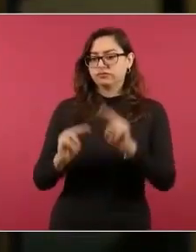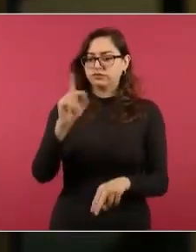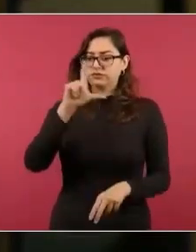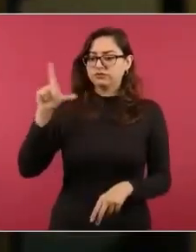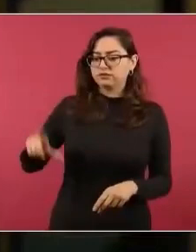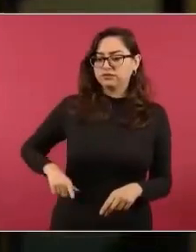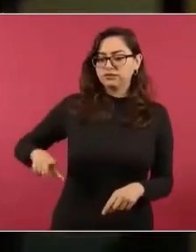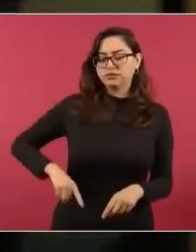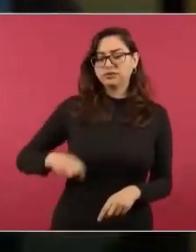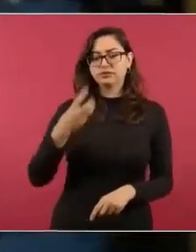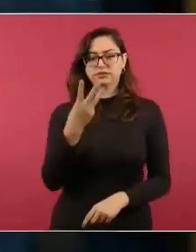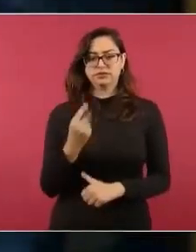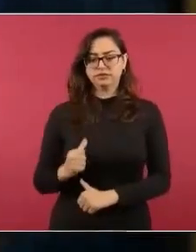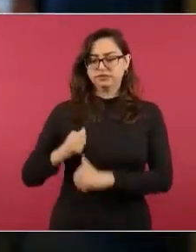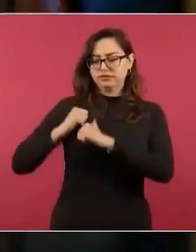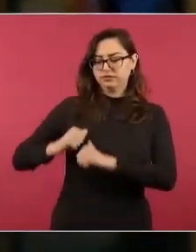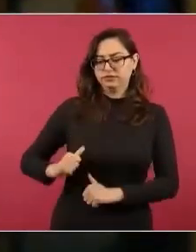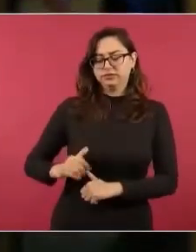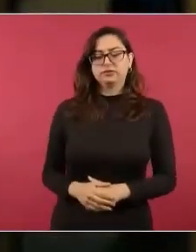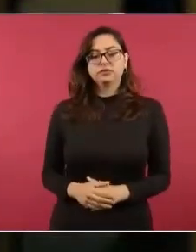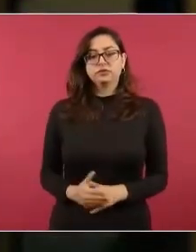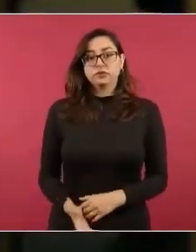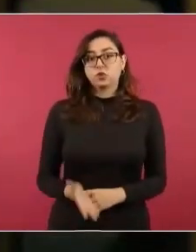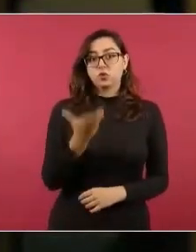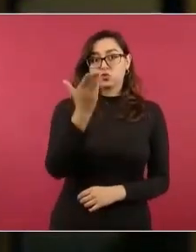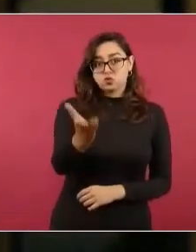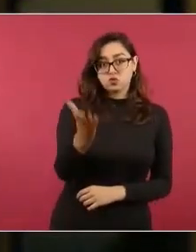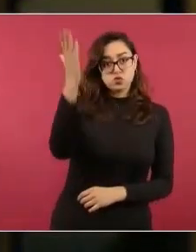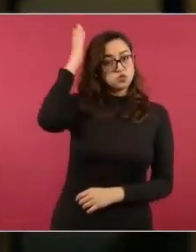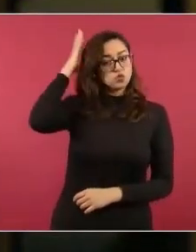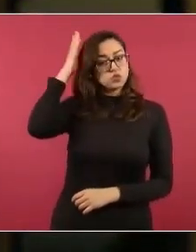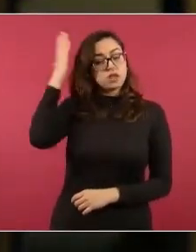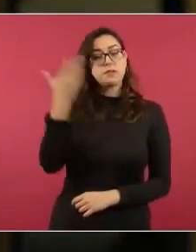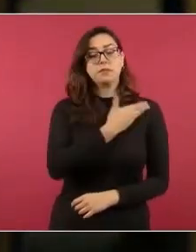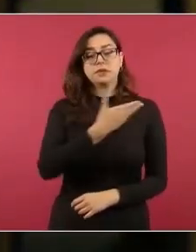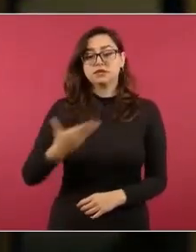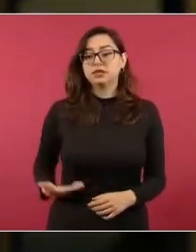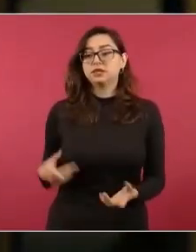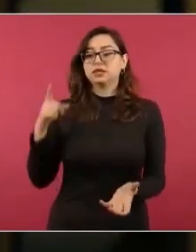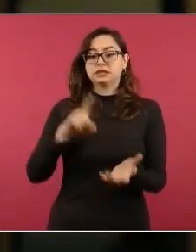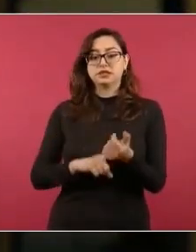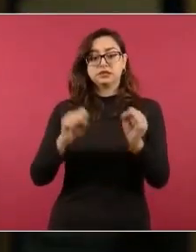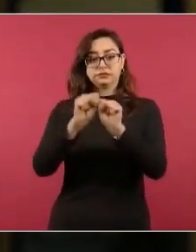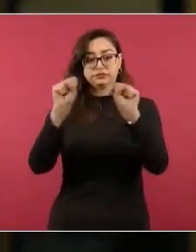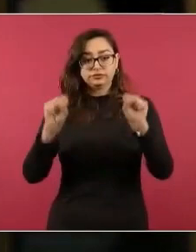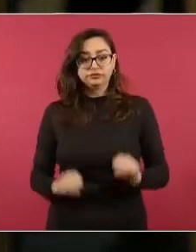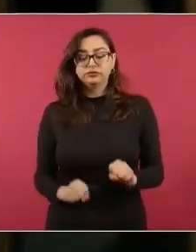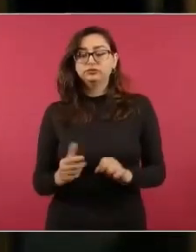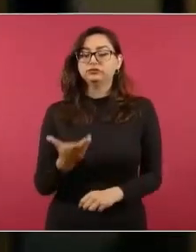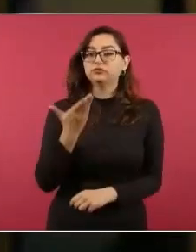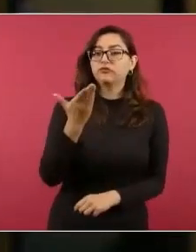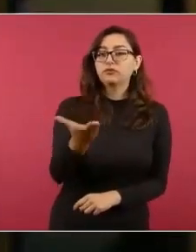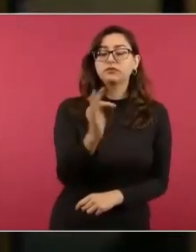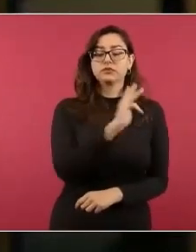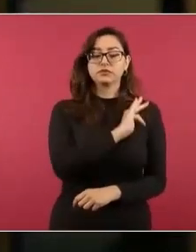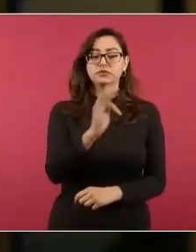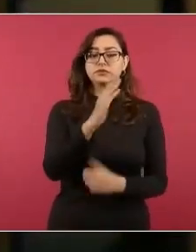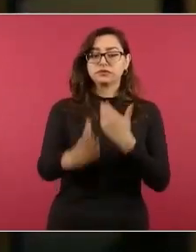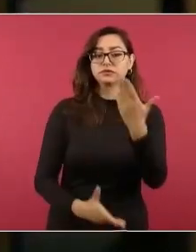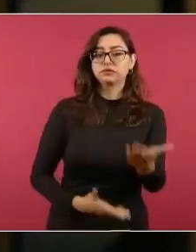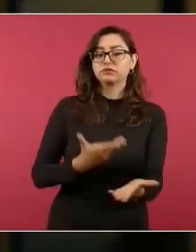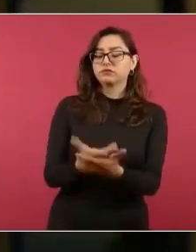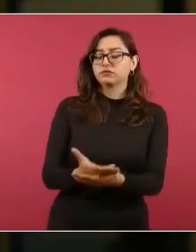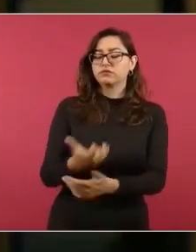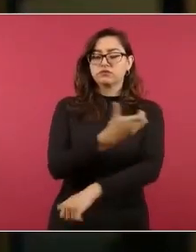presidente, usted es quien preside este sistema. Usted es el único que tiene la facultad de promover la